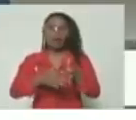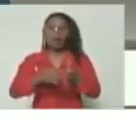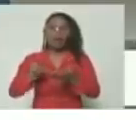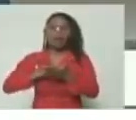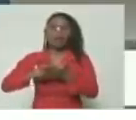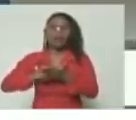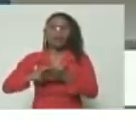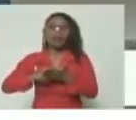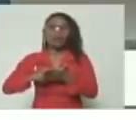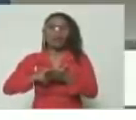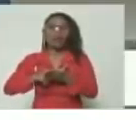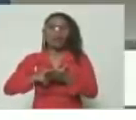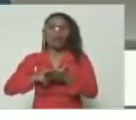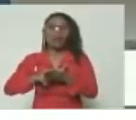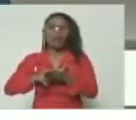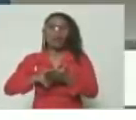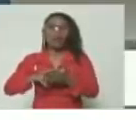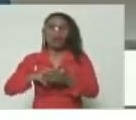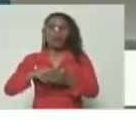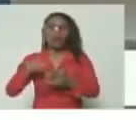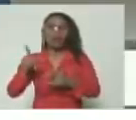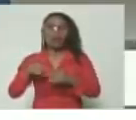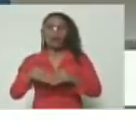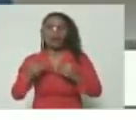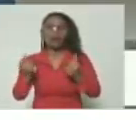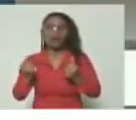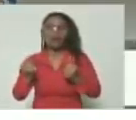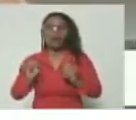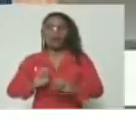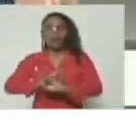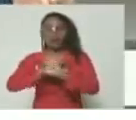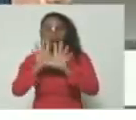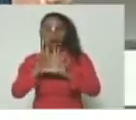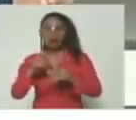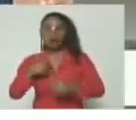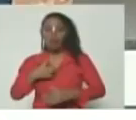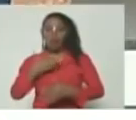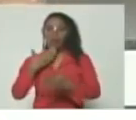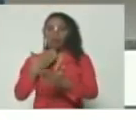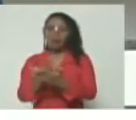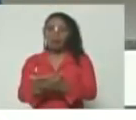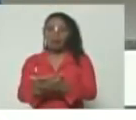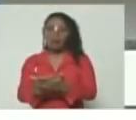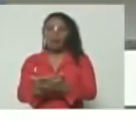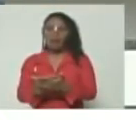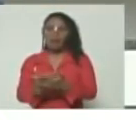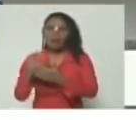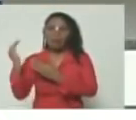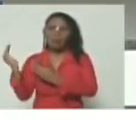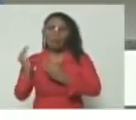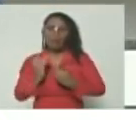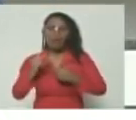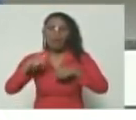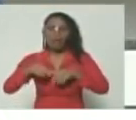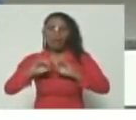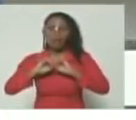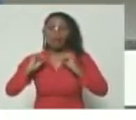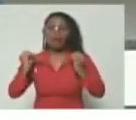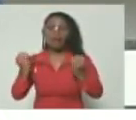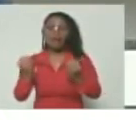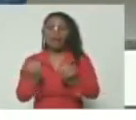reconciliación y la recuperación definitiva. Les doy las gracias por venir a este Salón